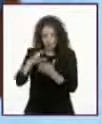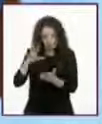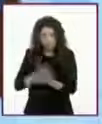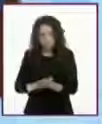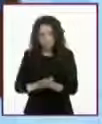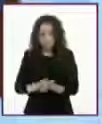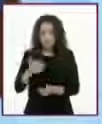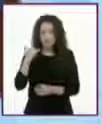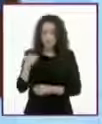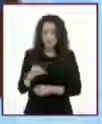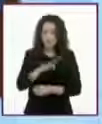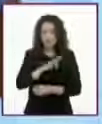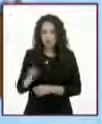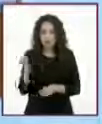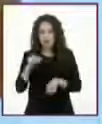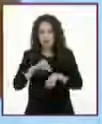ciudadano.